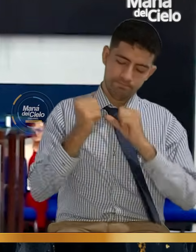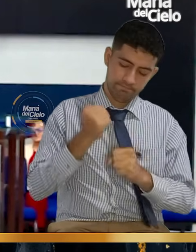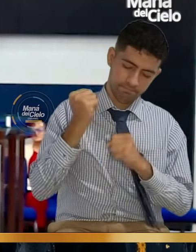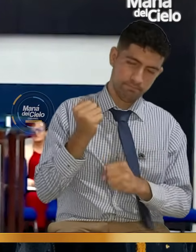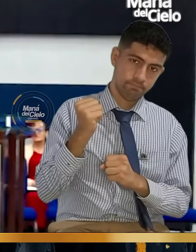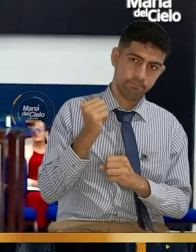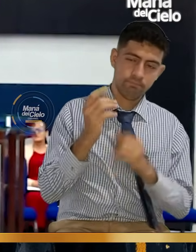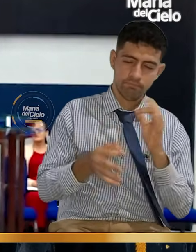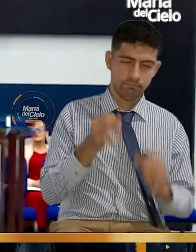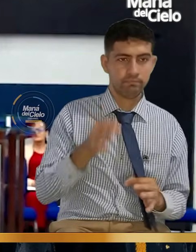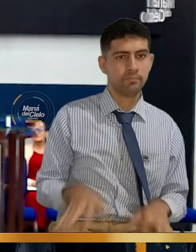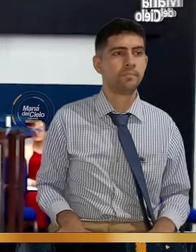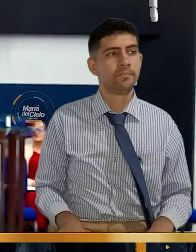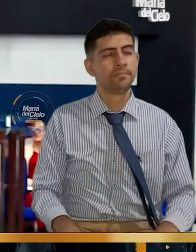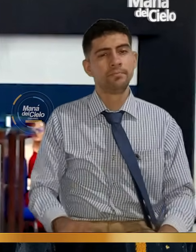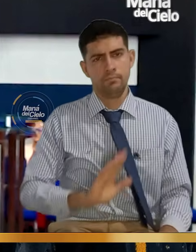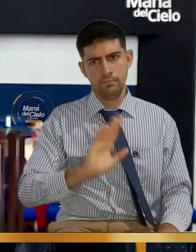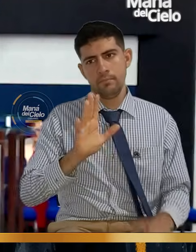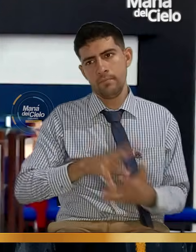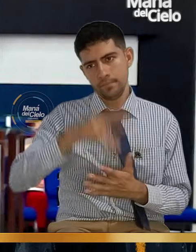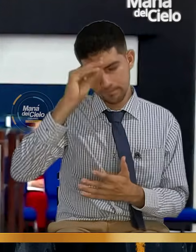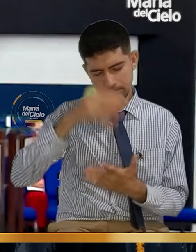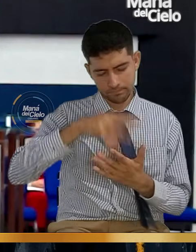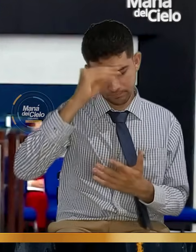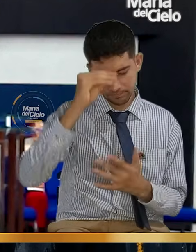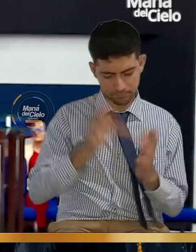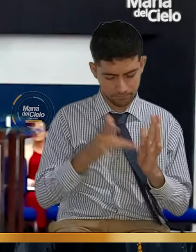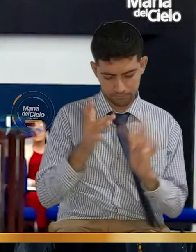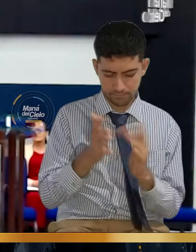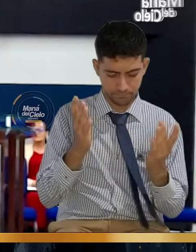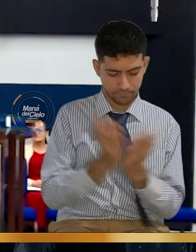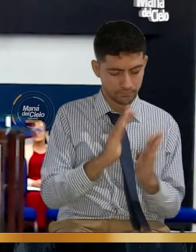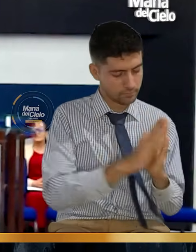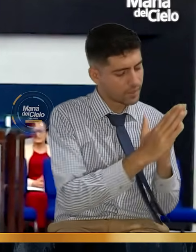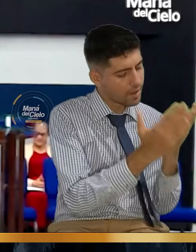Esta palabra alimenta el alma, vivifica el espíritu.